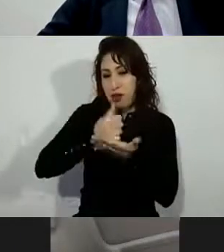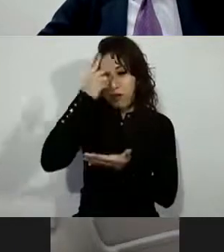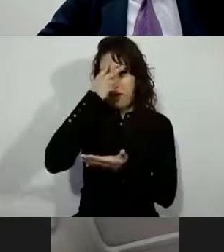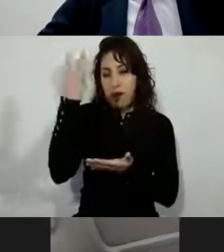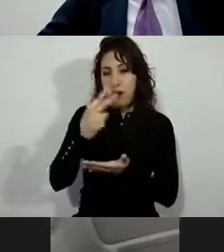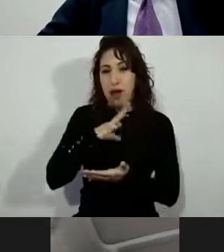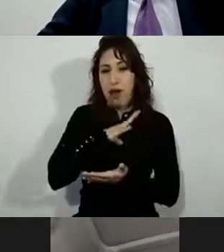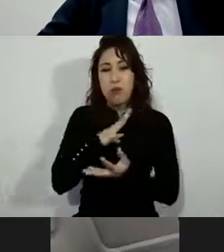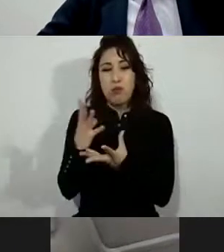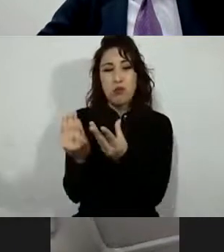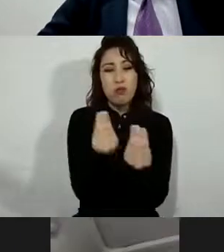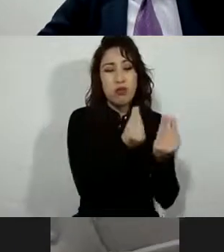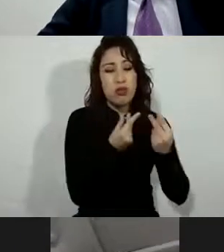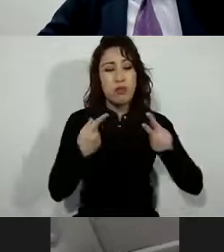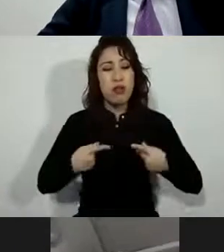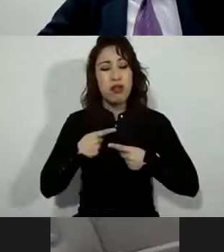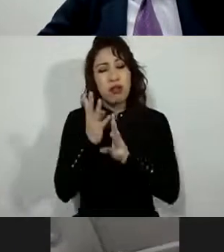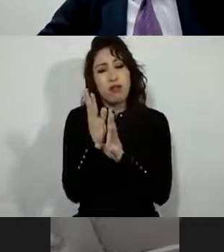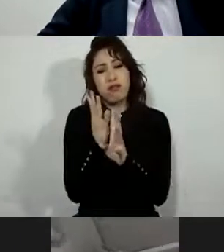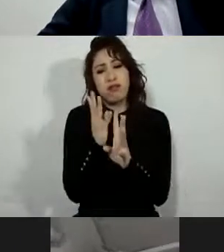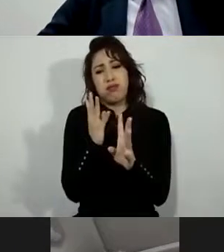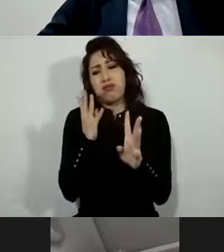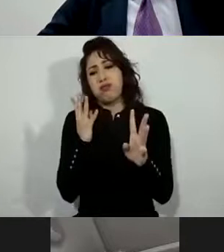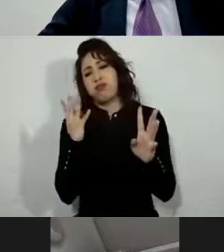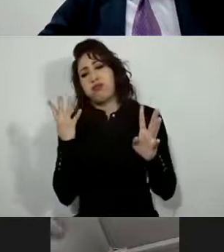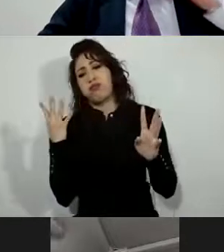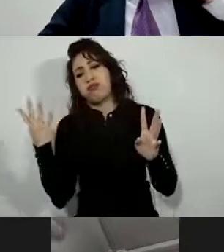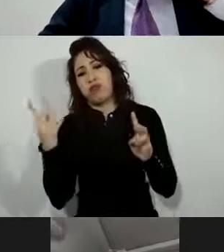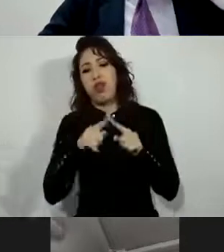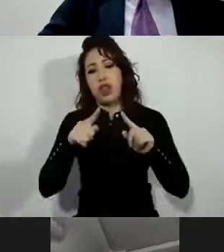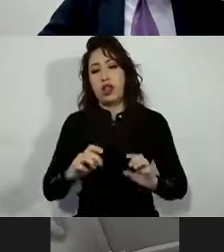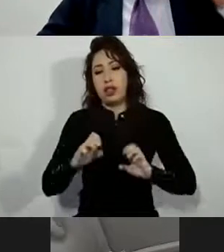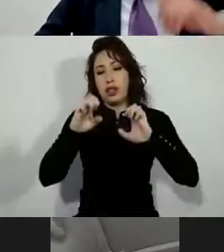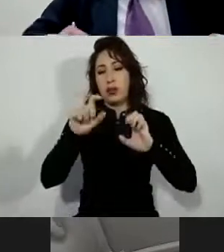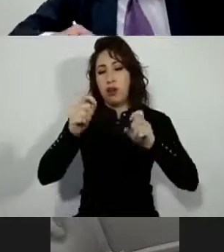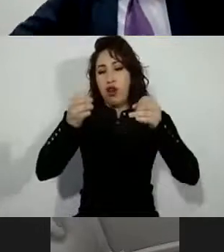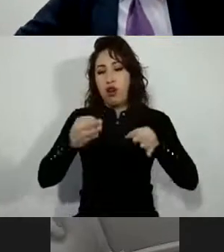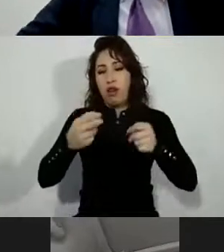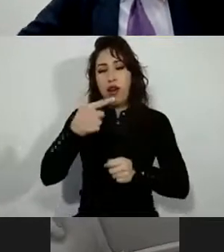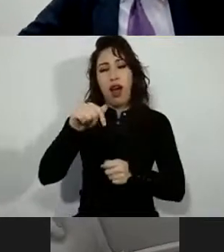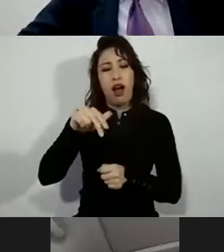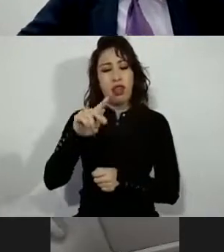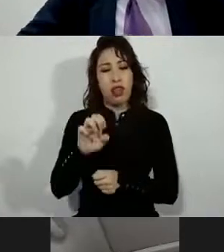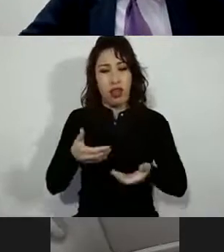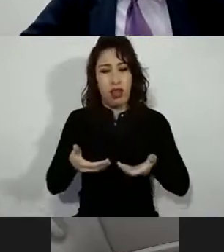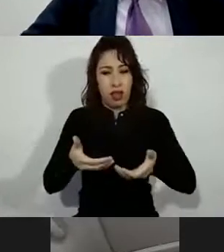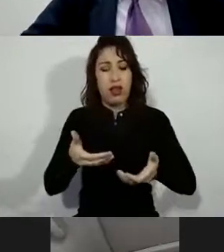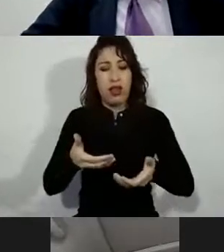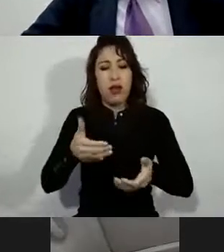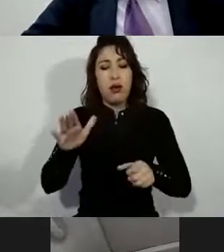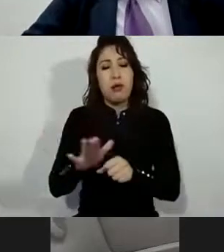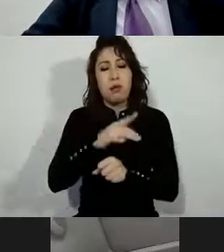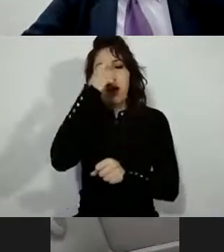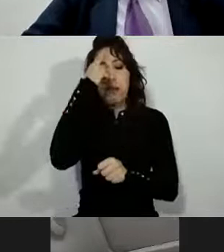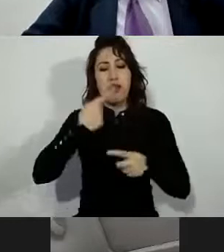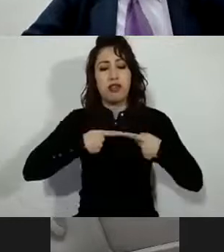gente formada, particularmente en el edificio de Gante, para cobrar los apoyos económicos o los